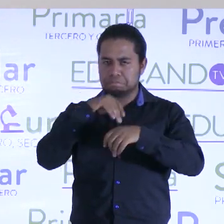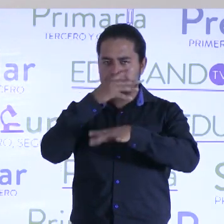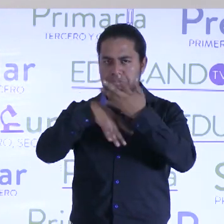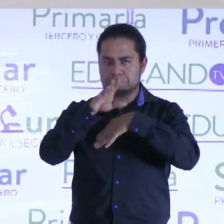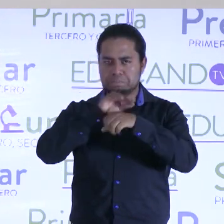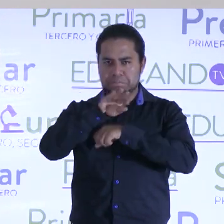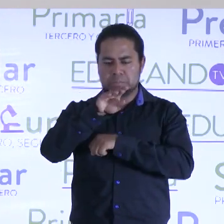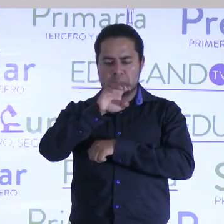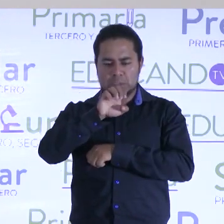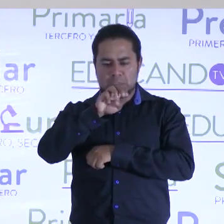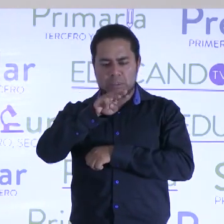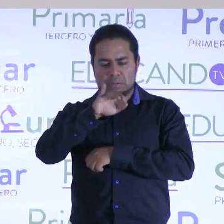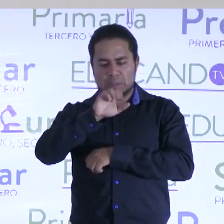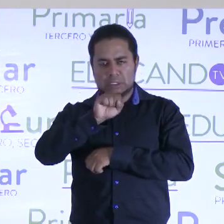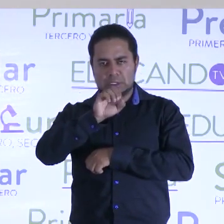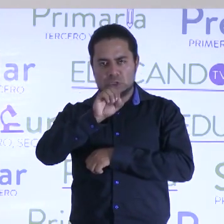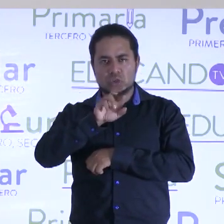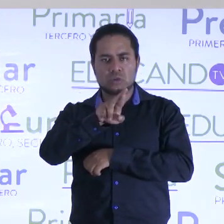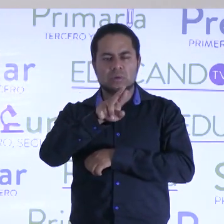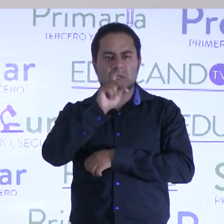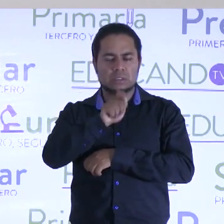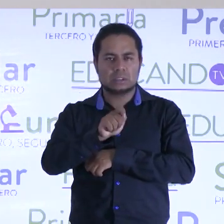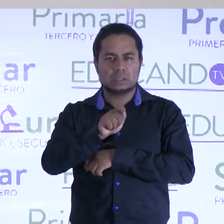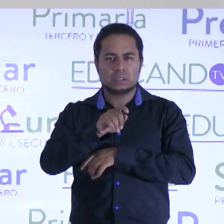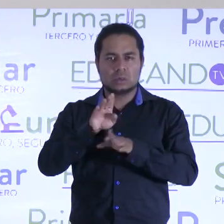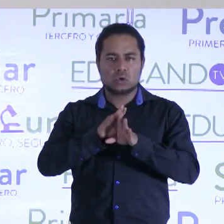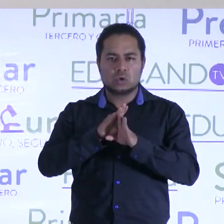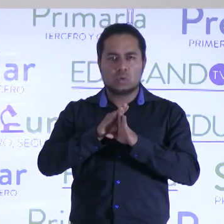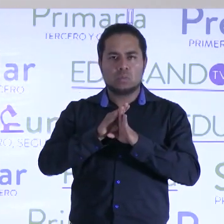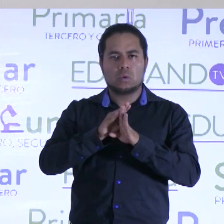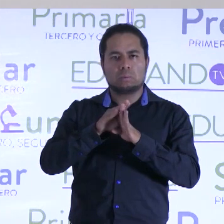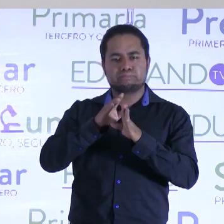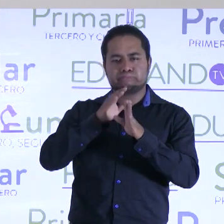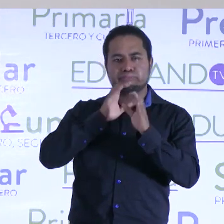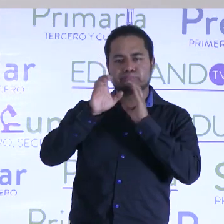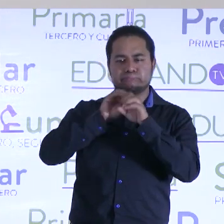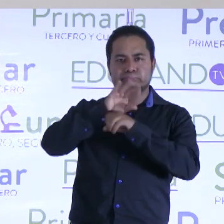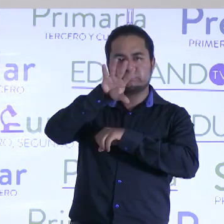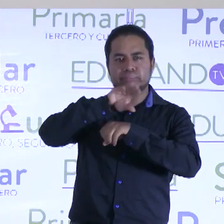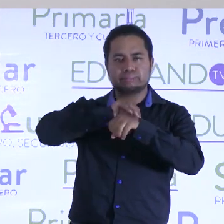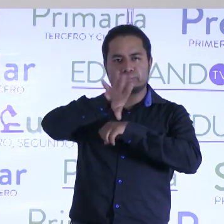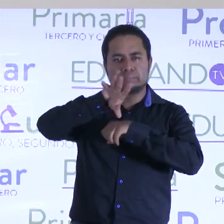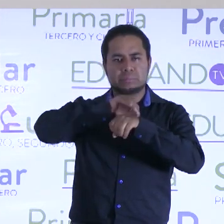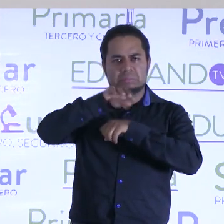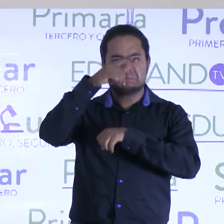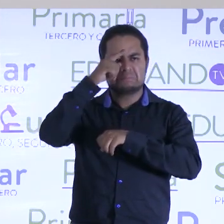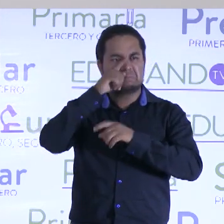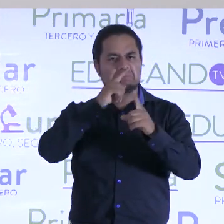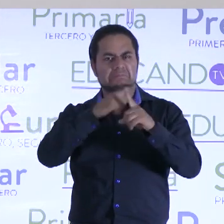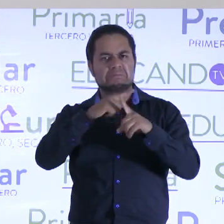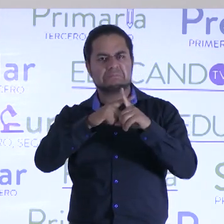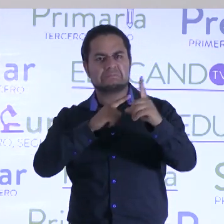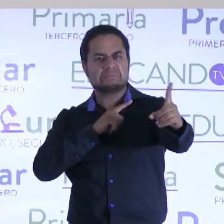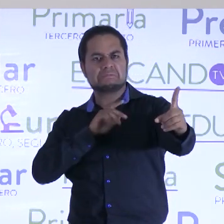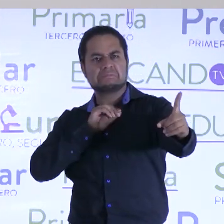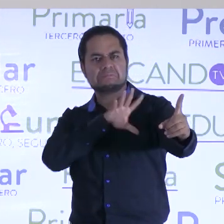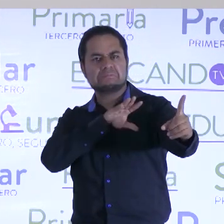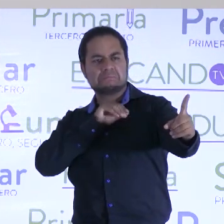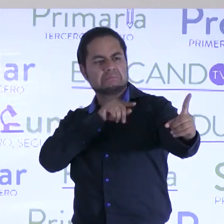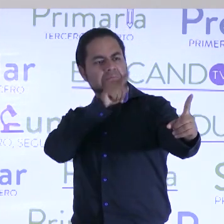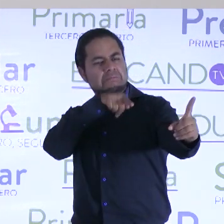El emisor es aquel que manda el mensaje. ¿Pero a quién le manda el